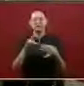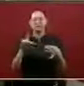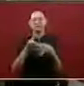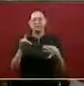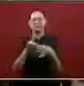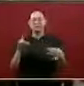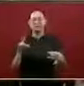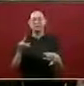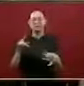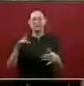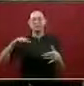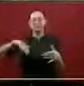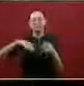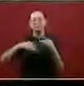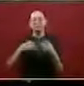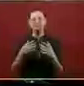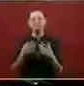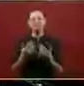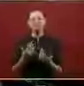mini